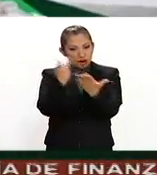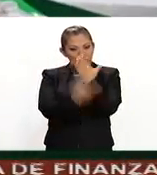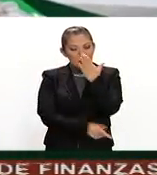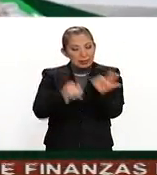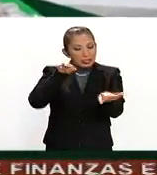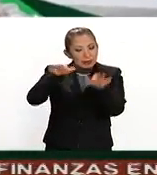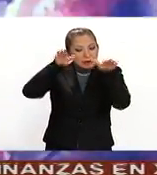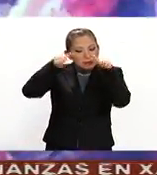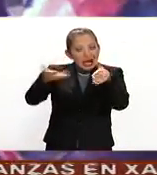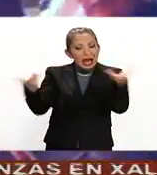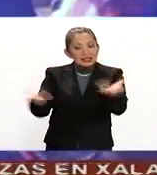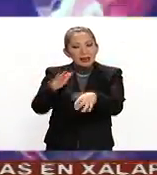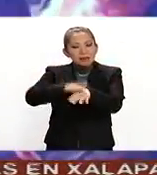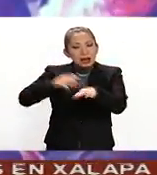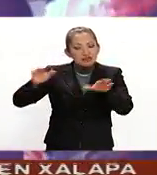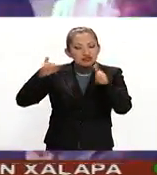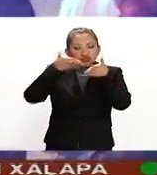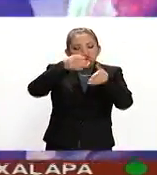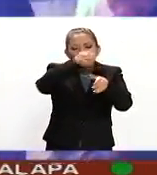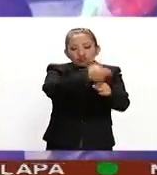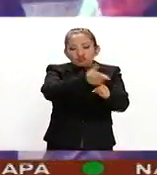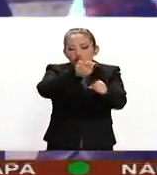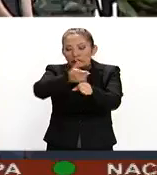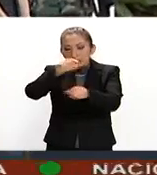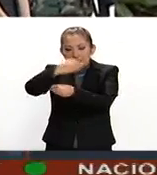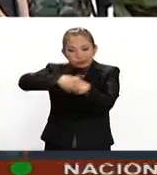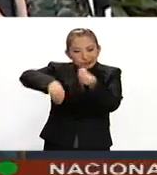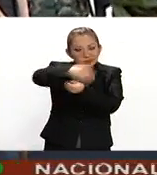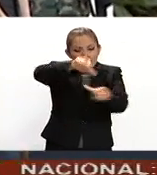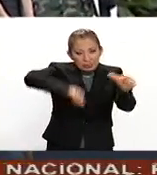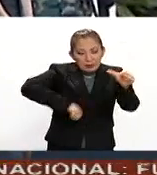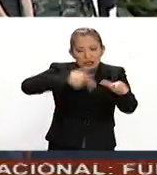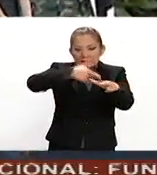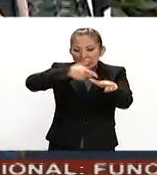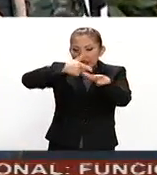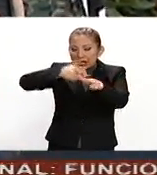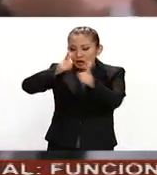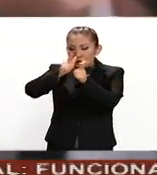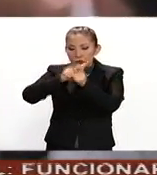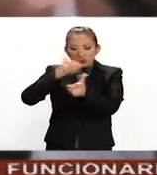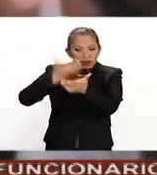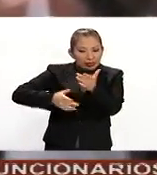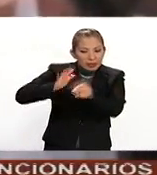se trabajará en lograr una mayor focalización y sostenibilidad de las acciones de los grupos más